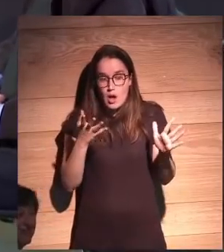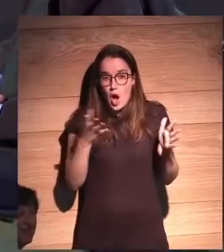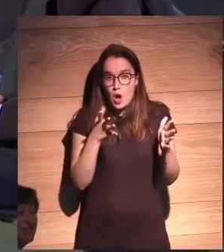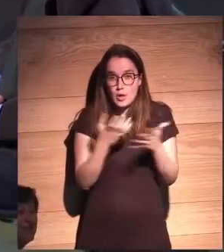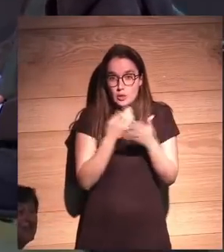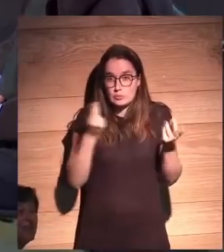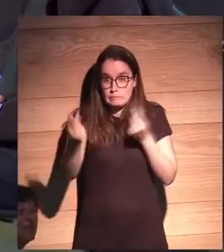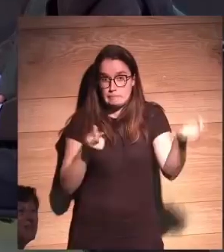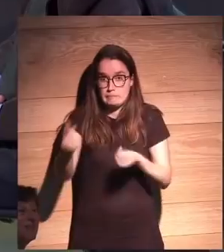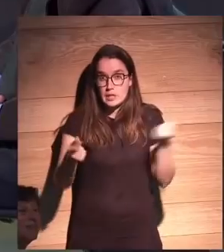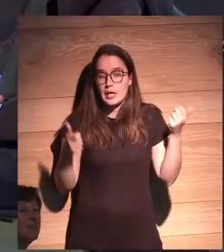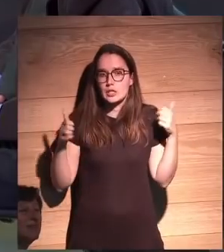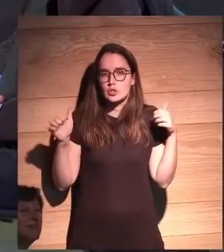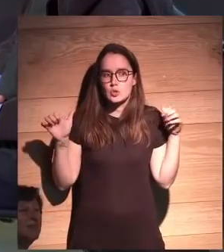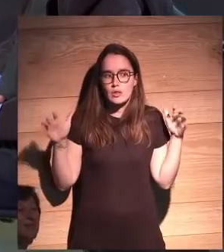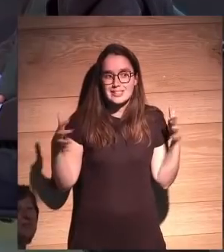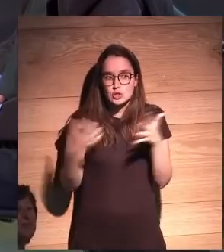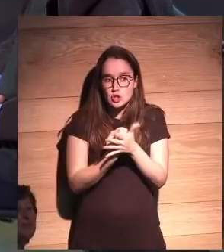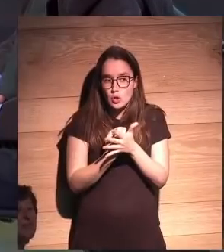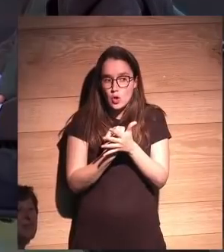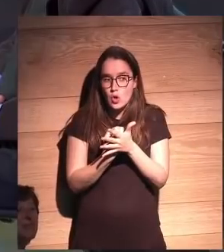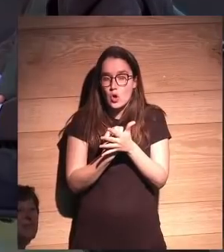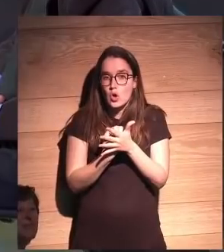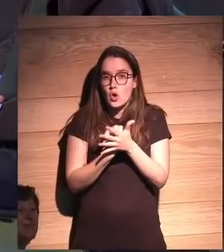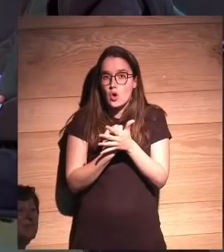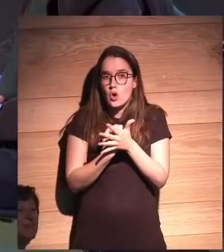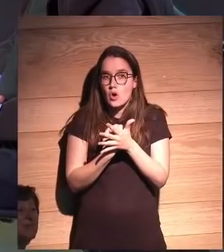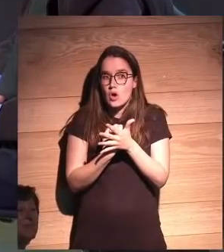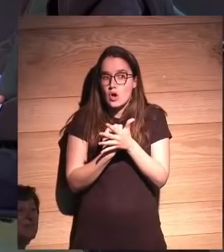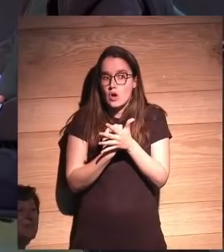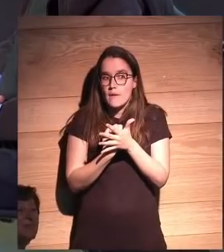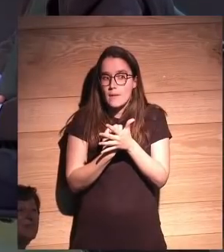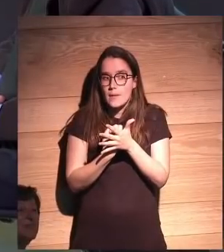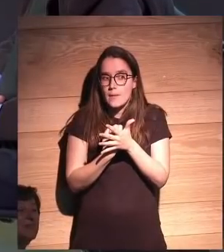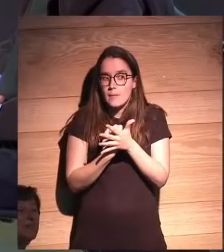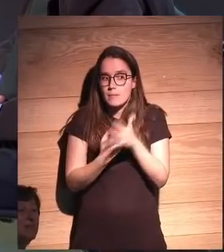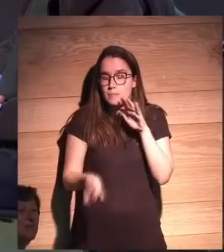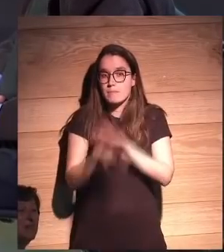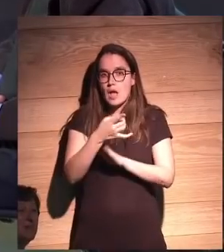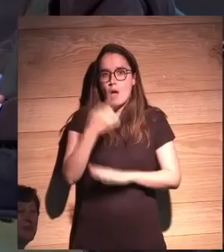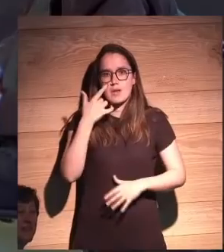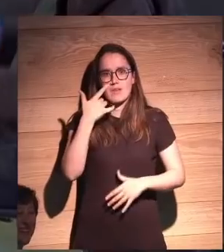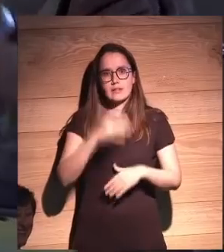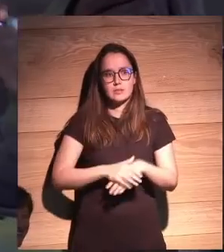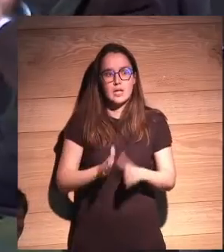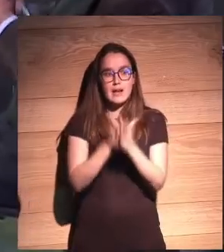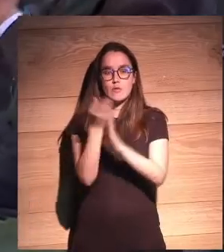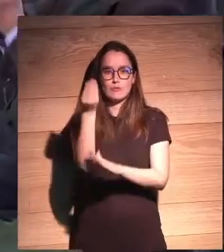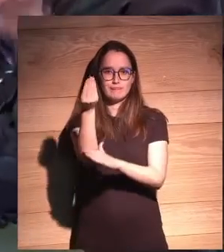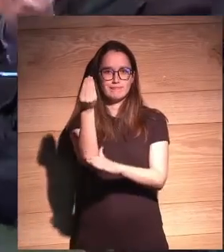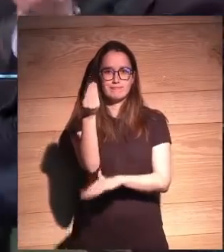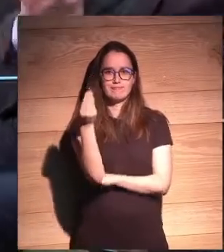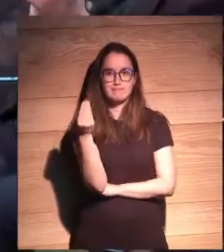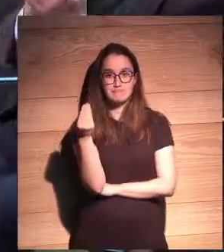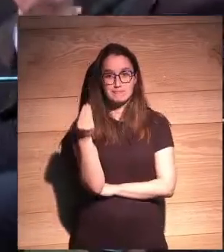aquí. Tú eres el que está más cerca. Todo eso es lo que hace... ¿Qué? Mira, aquí está. ¿Qué tienes,